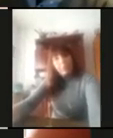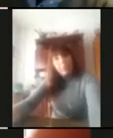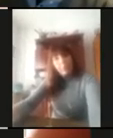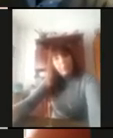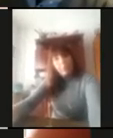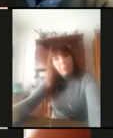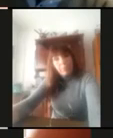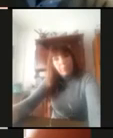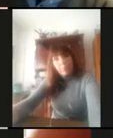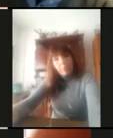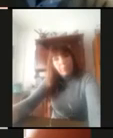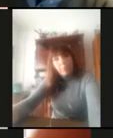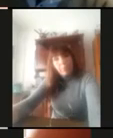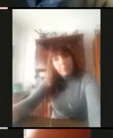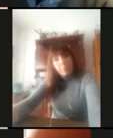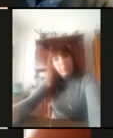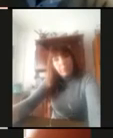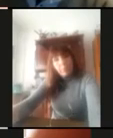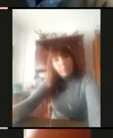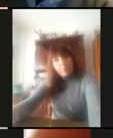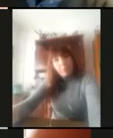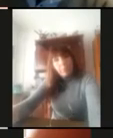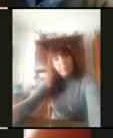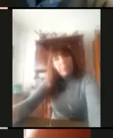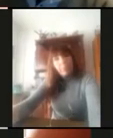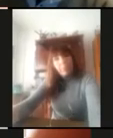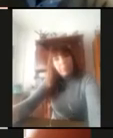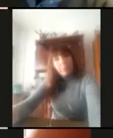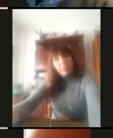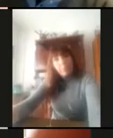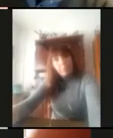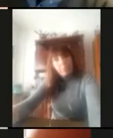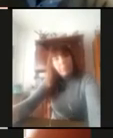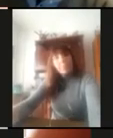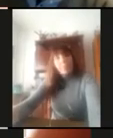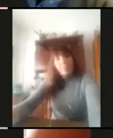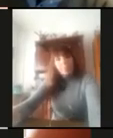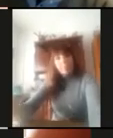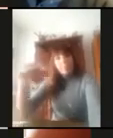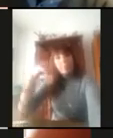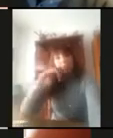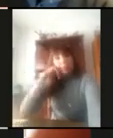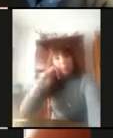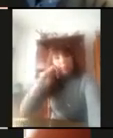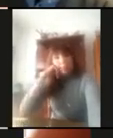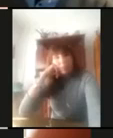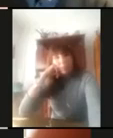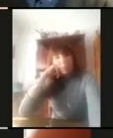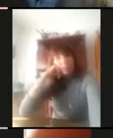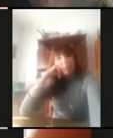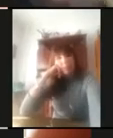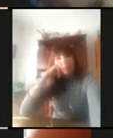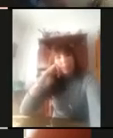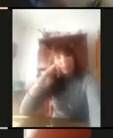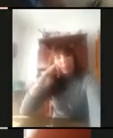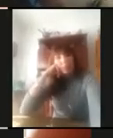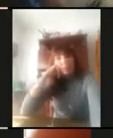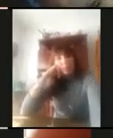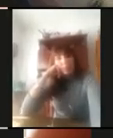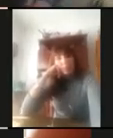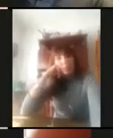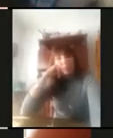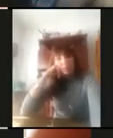victoria de lo más acto realiza aquellos que lo han leído una disección anatómica del